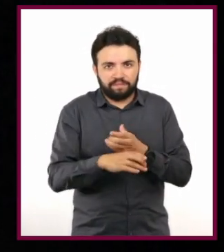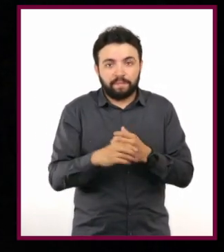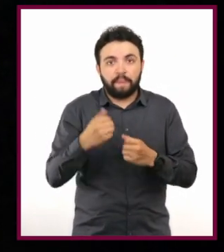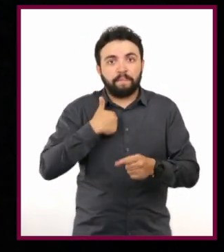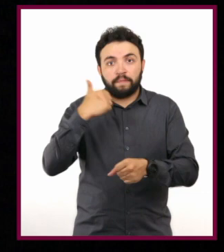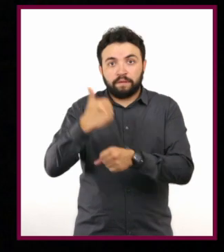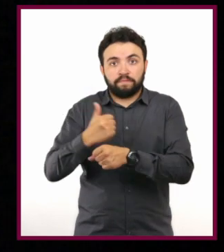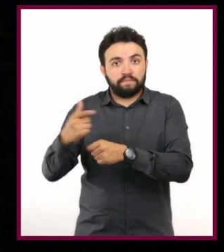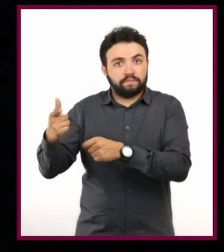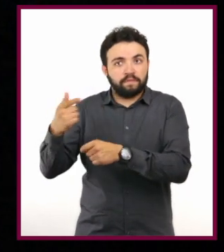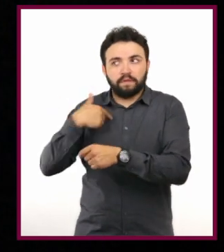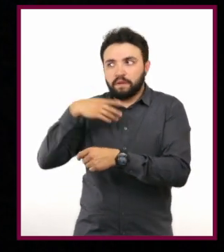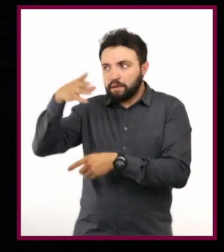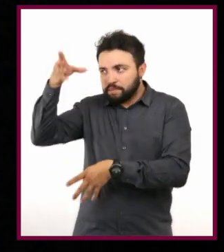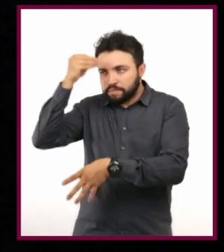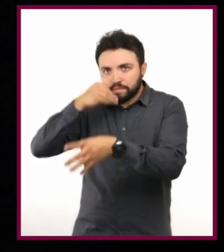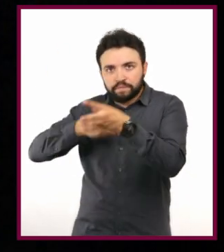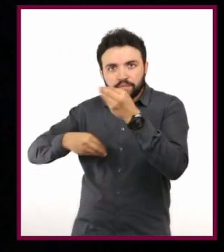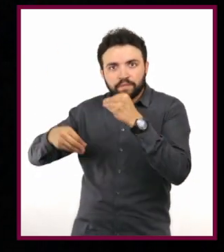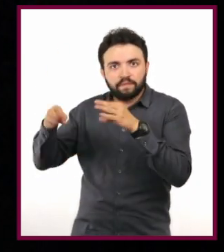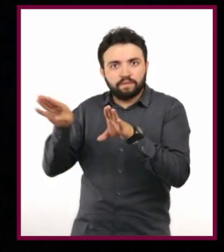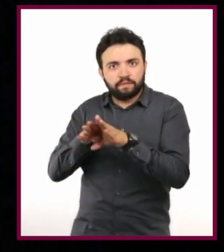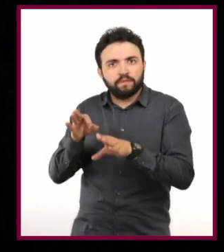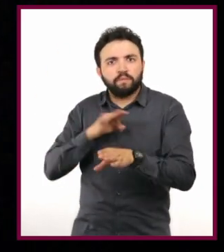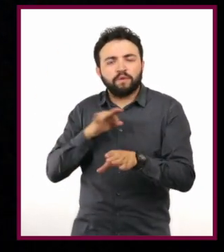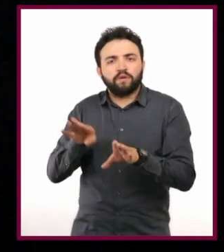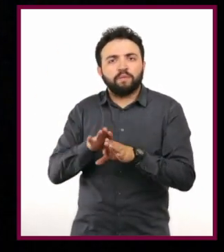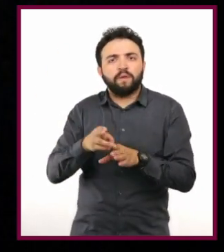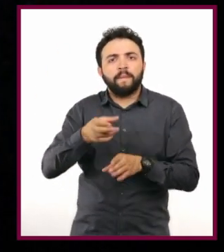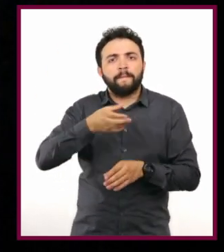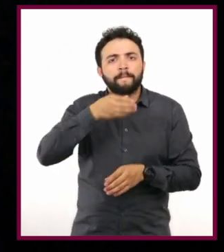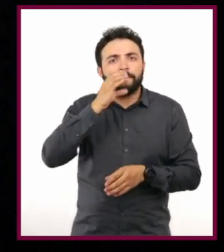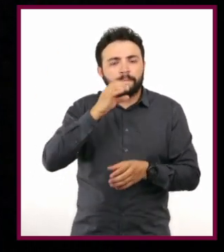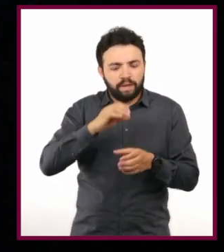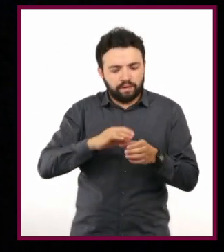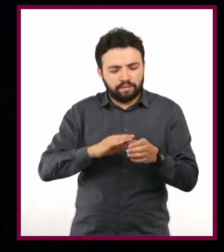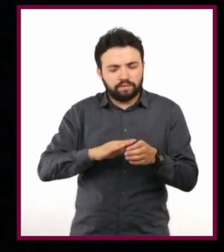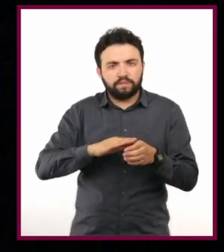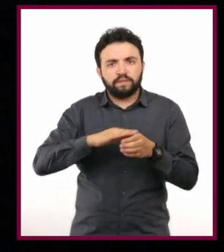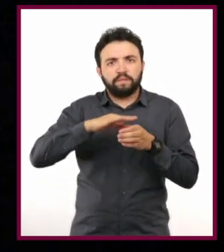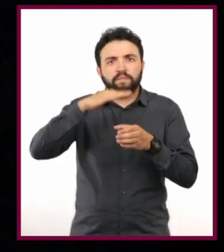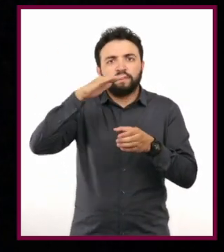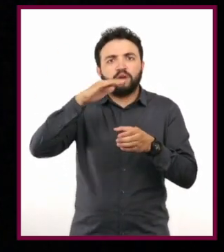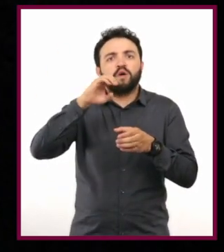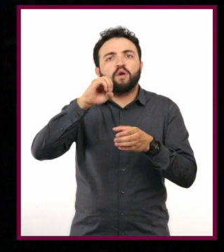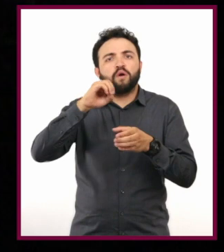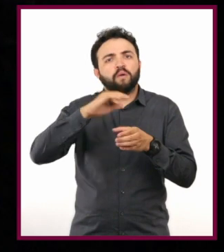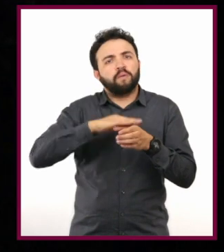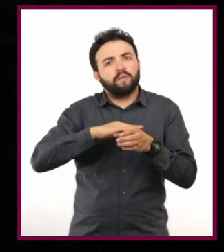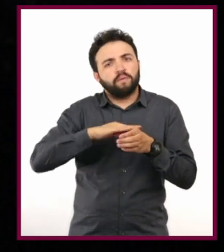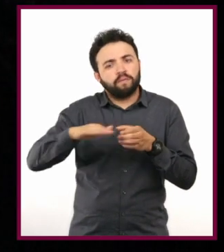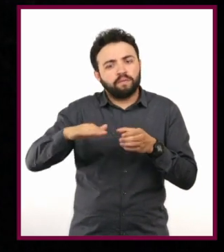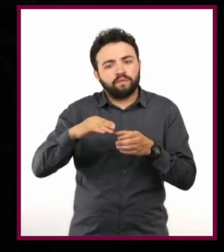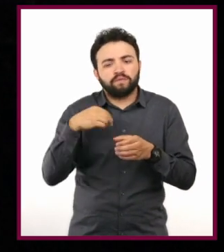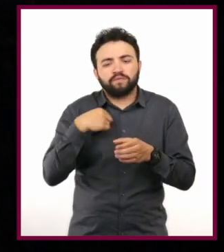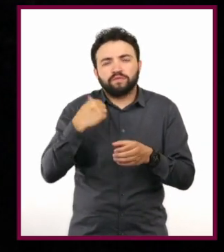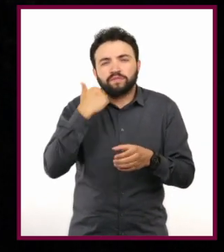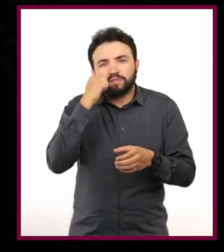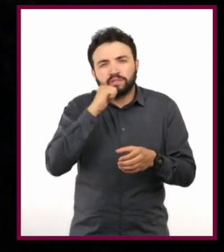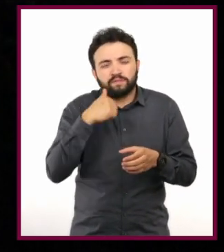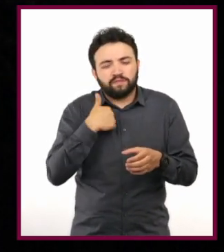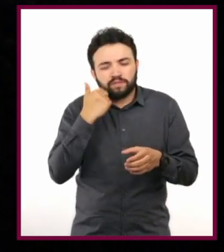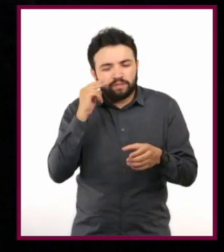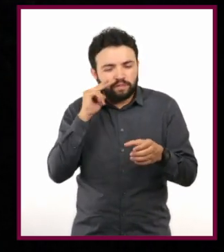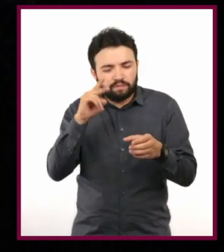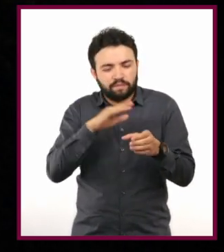mi abuelo, aprendí que tú puedes mirar el vaso medio lleno o medio vacío, según prefieras. Yo casi siempre elijo verlo